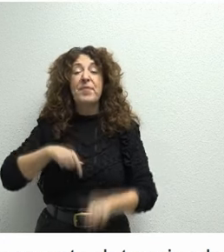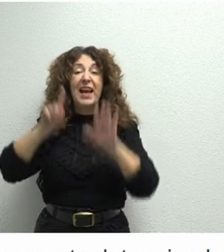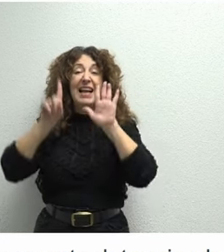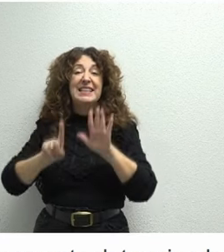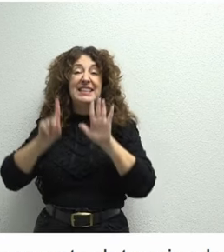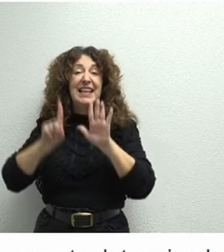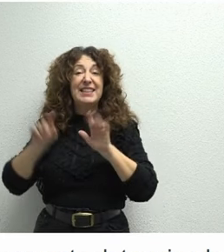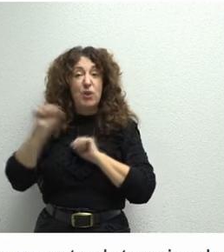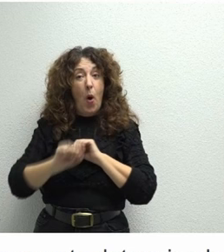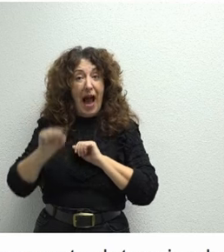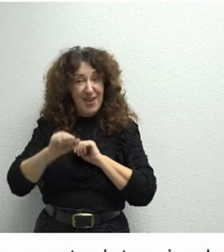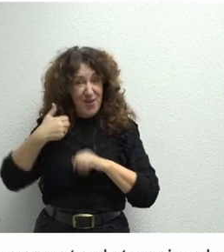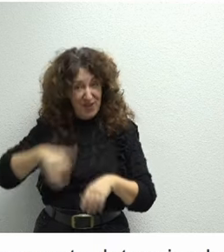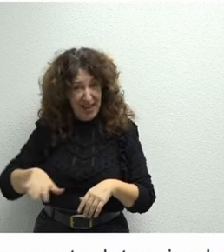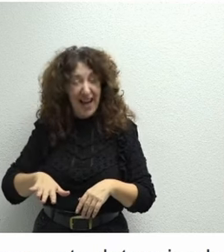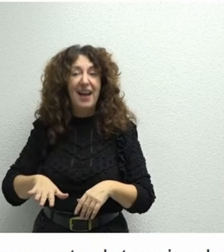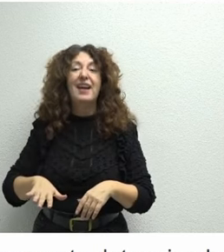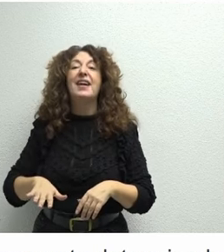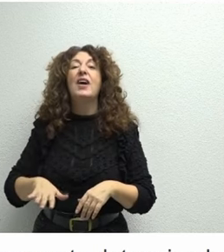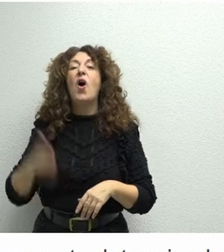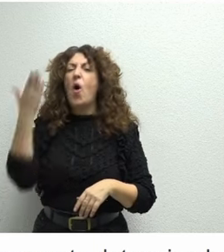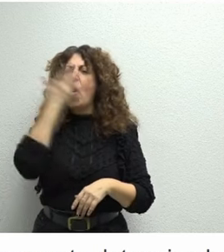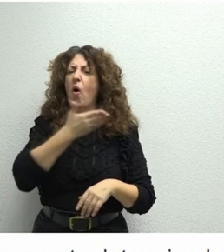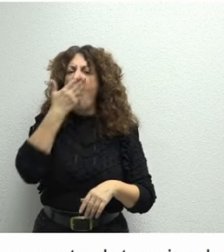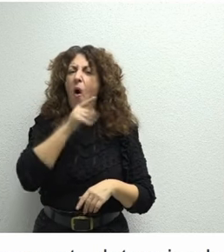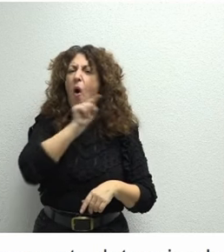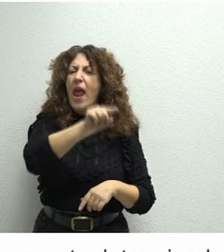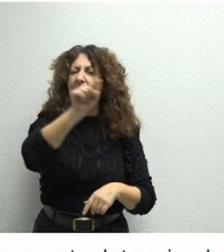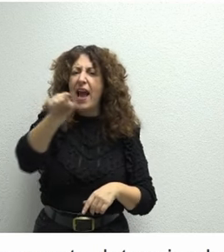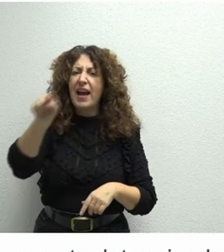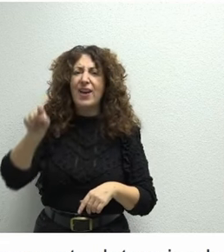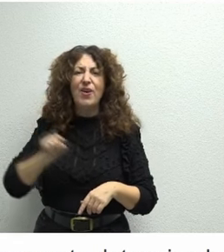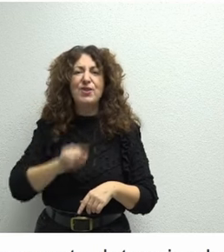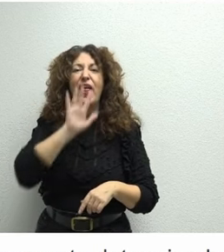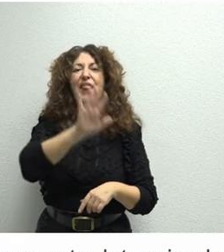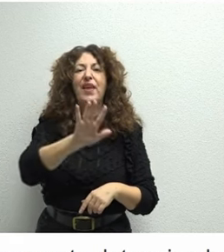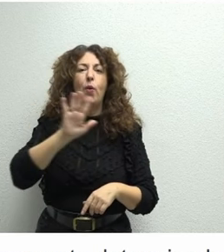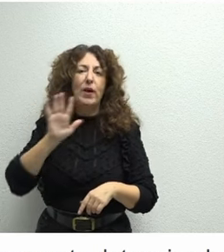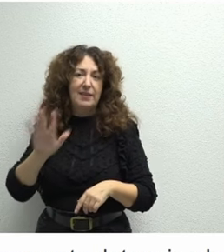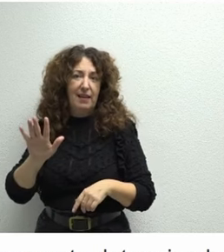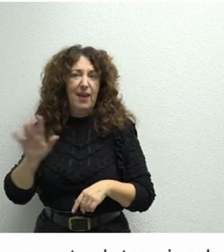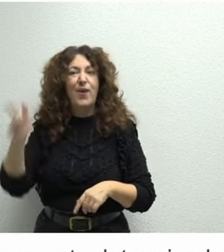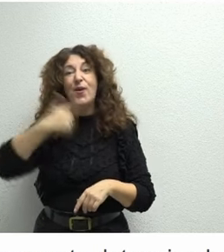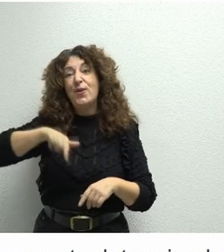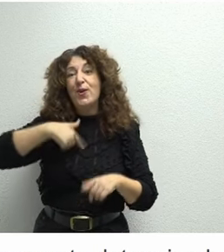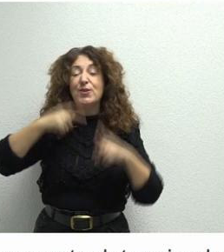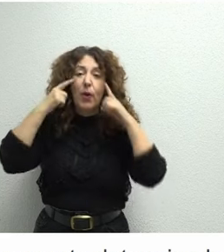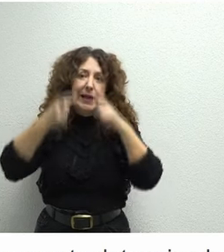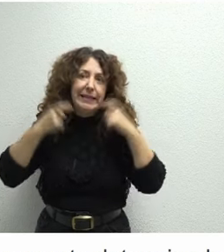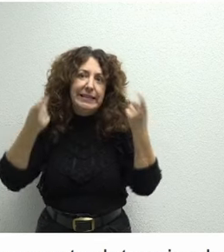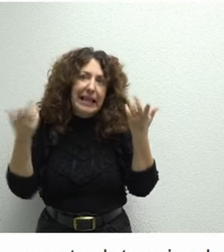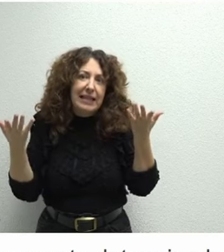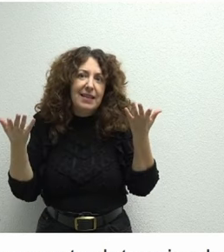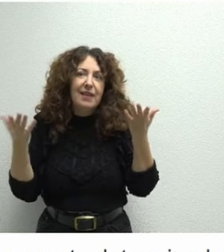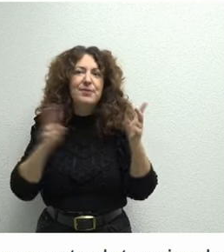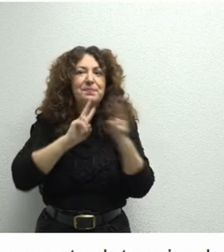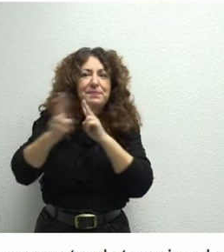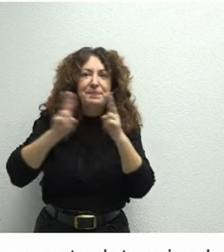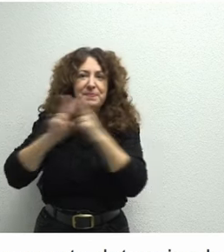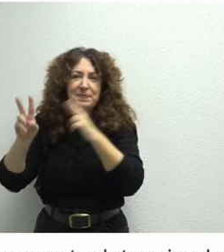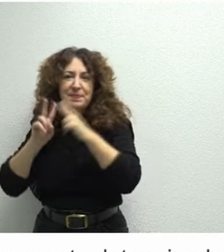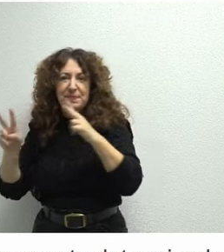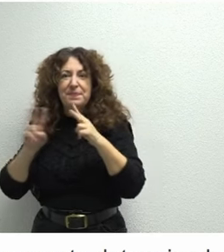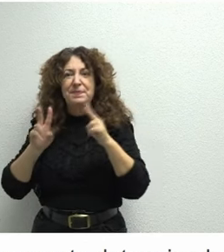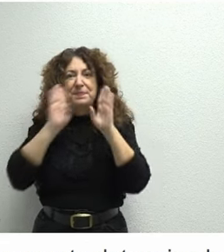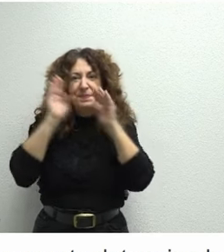a 55 en diferentes colegios Y bueno pues ahí estamos intentando dar respuesta a a esos a esos a